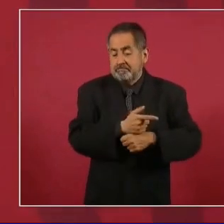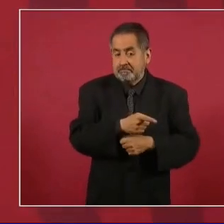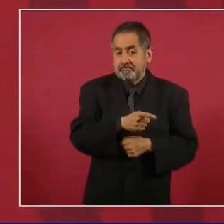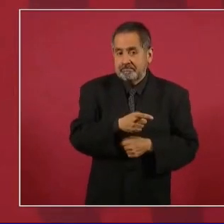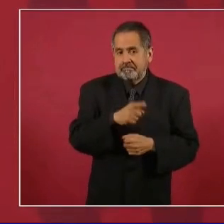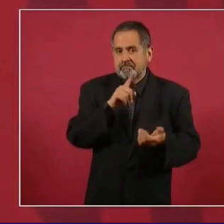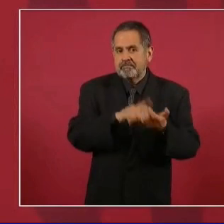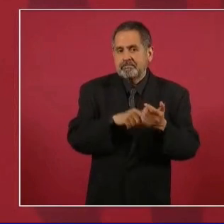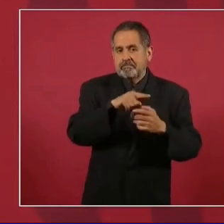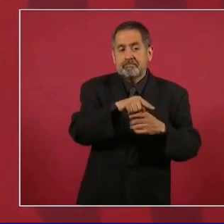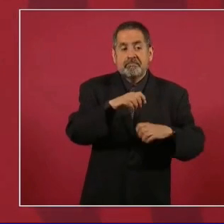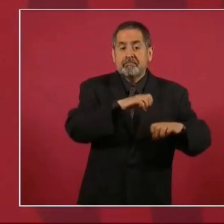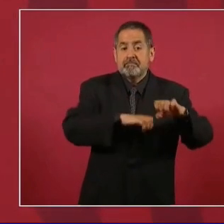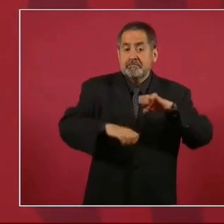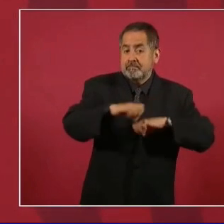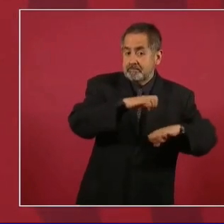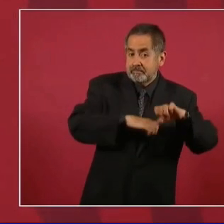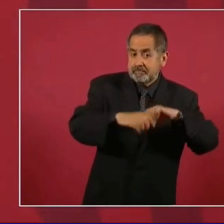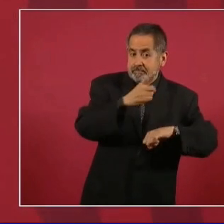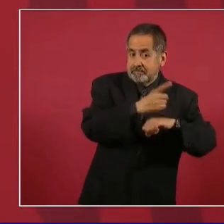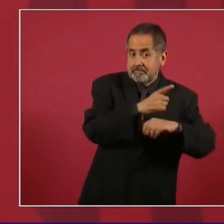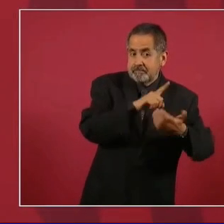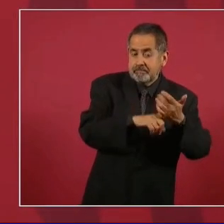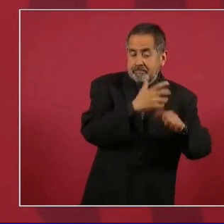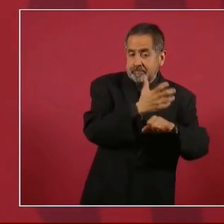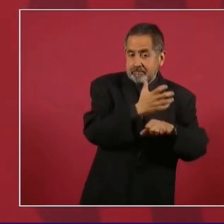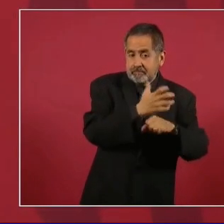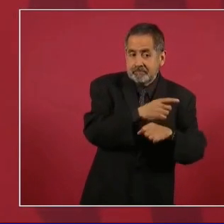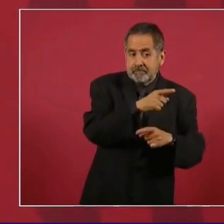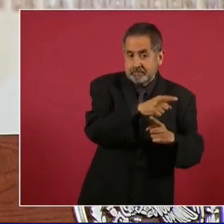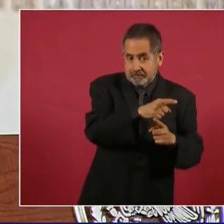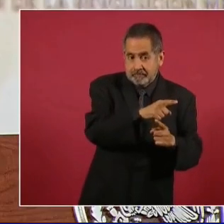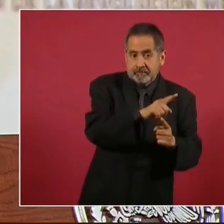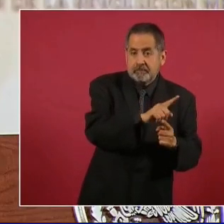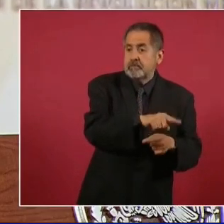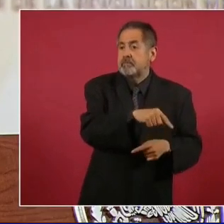de la Embajada de Estados Unidos y el Departamento de Estado,